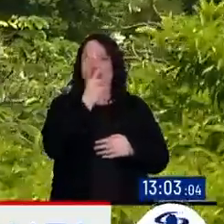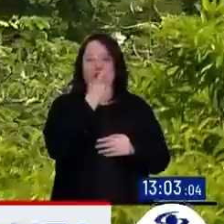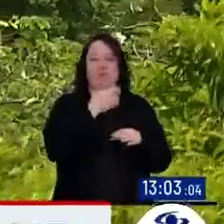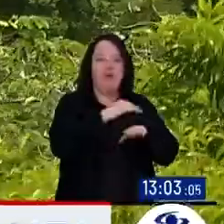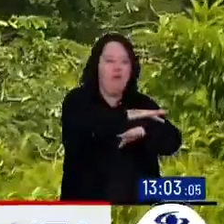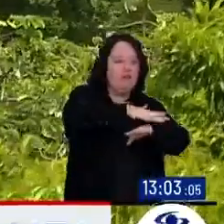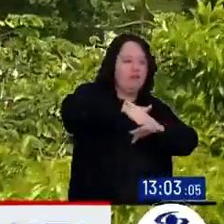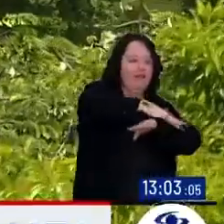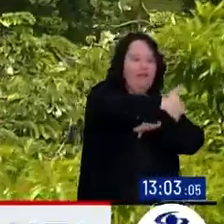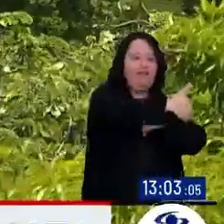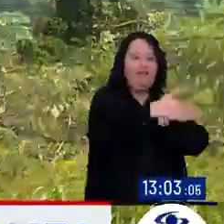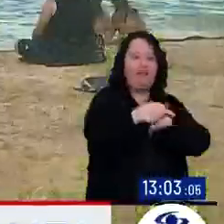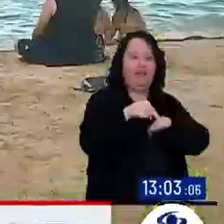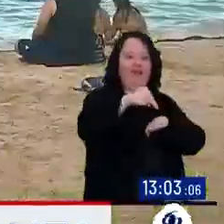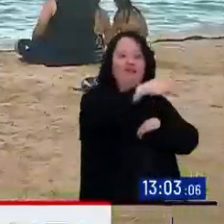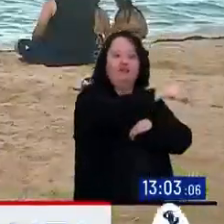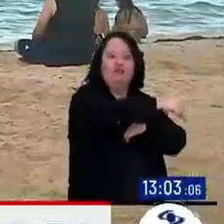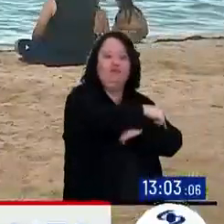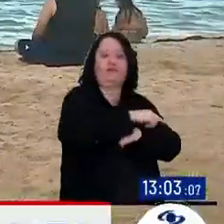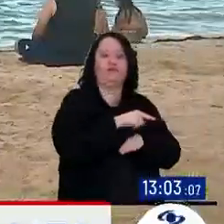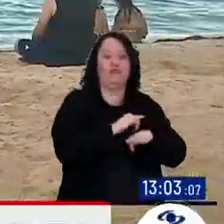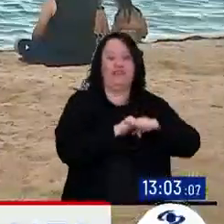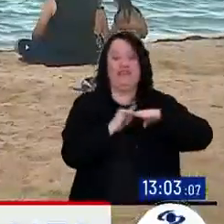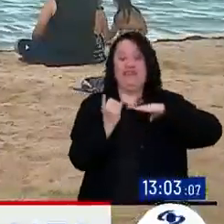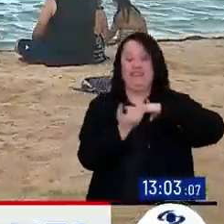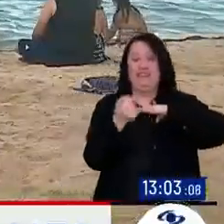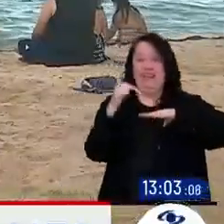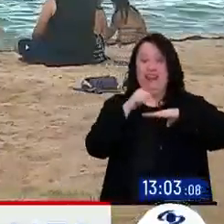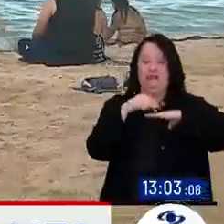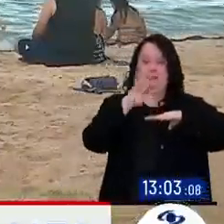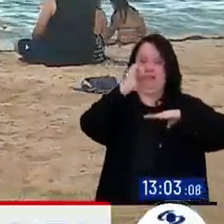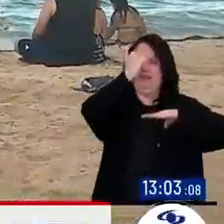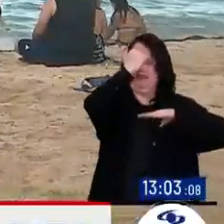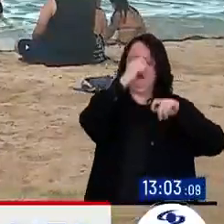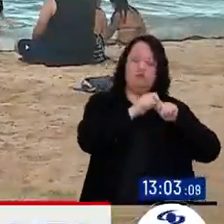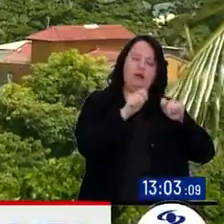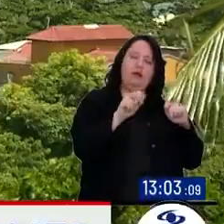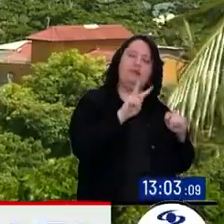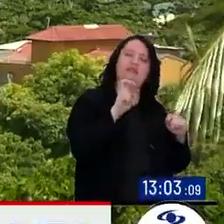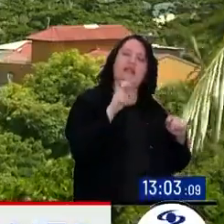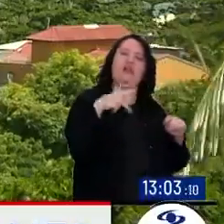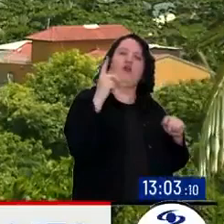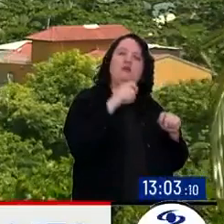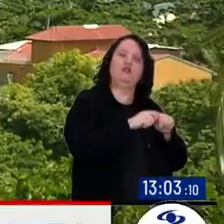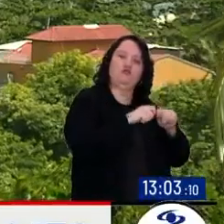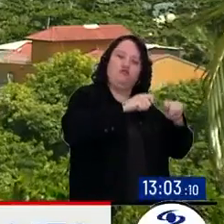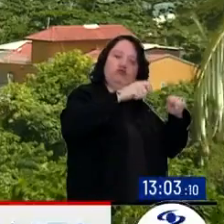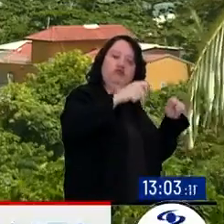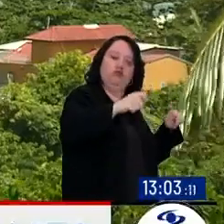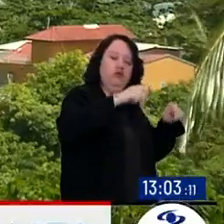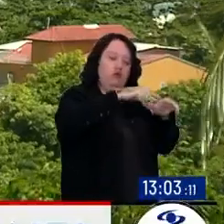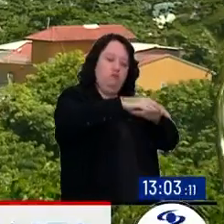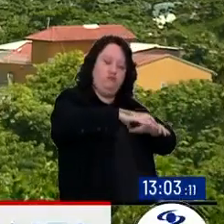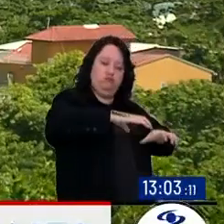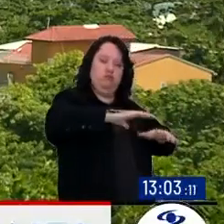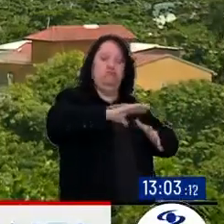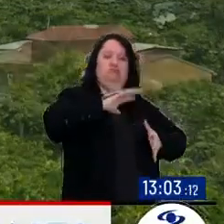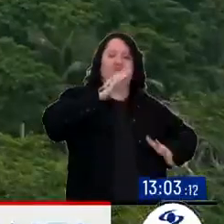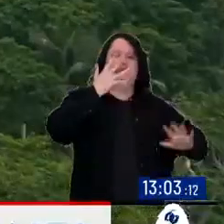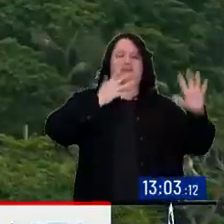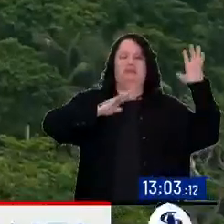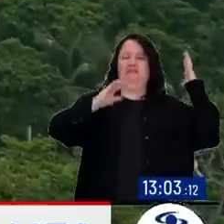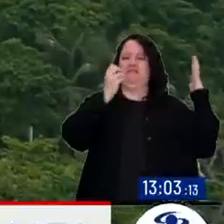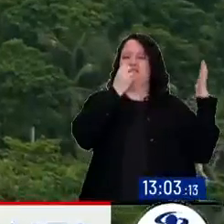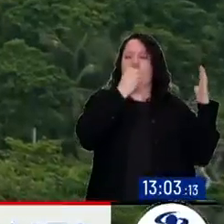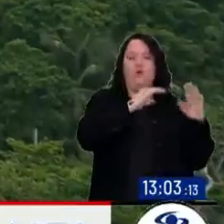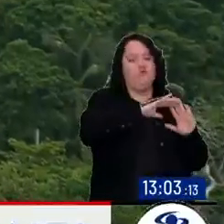La isla de San Andrés es la principal isla del archipiélago, tiene 27 kilómetros cuadrados y una serranía con bosques maravillosos y